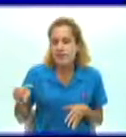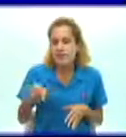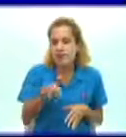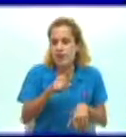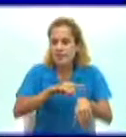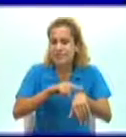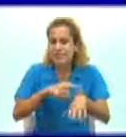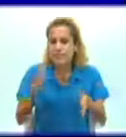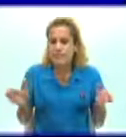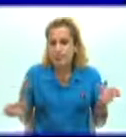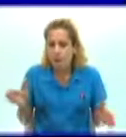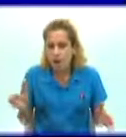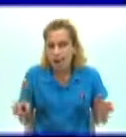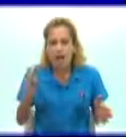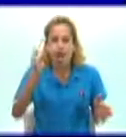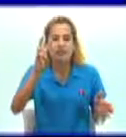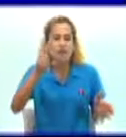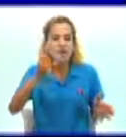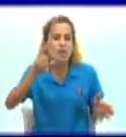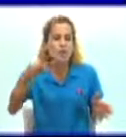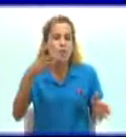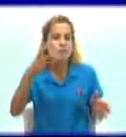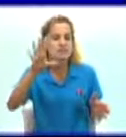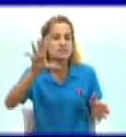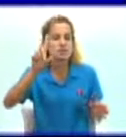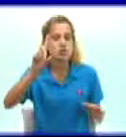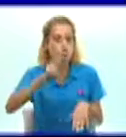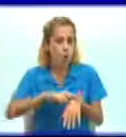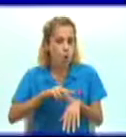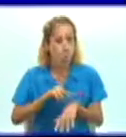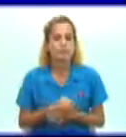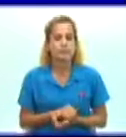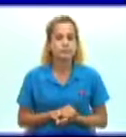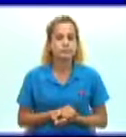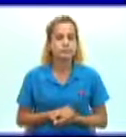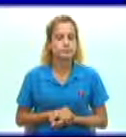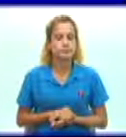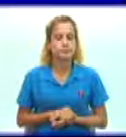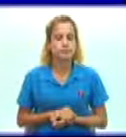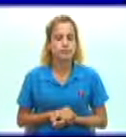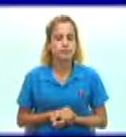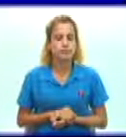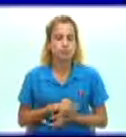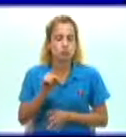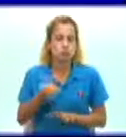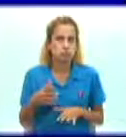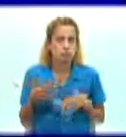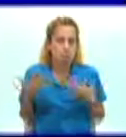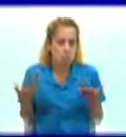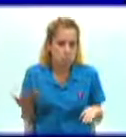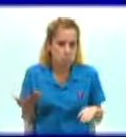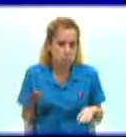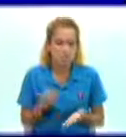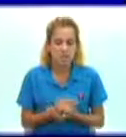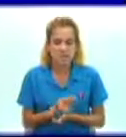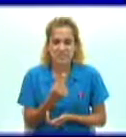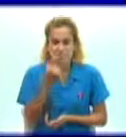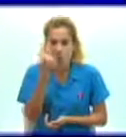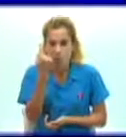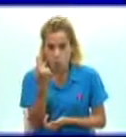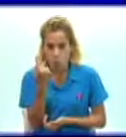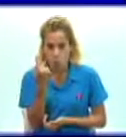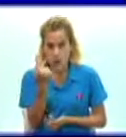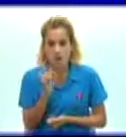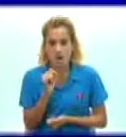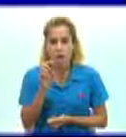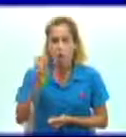horas, manteniendo esa velocidad de 80 kilómetros por hora. Bueno, ustedes pueden estar diciendo, bueno, si en una hora